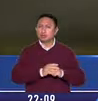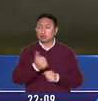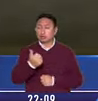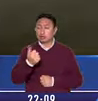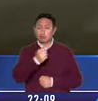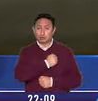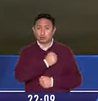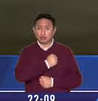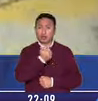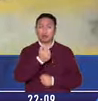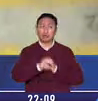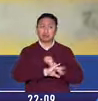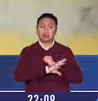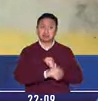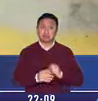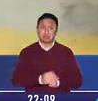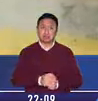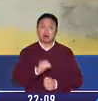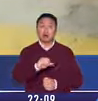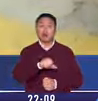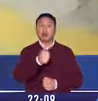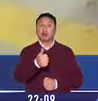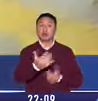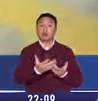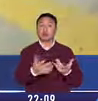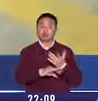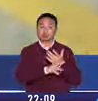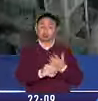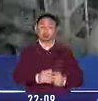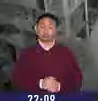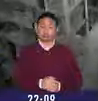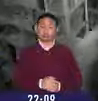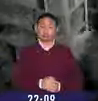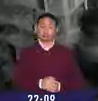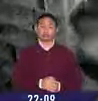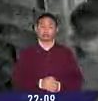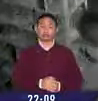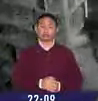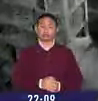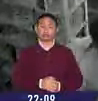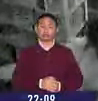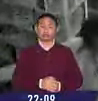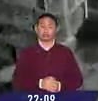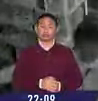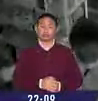incinerada estaría involucrada en más eventos delictivos en la capital.